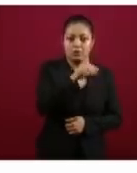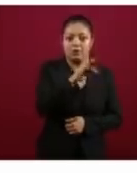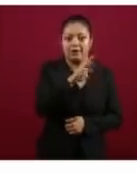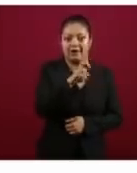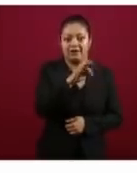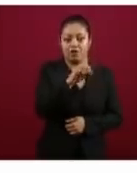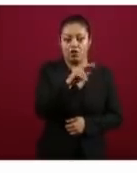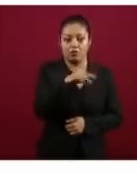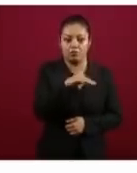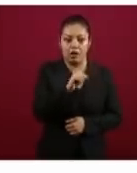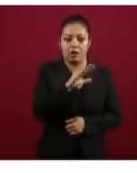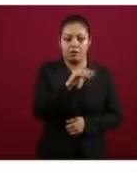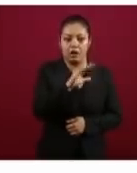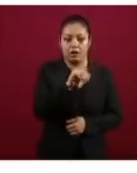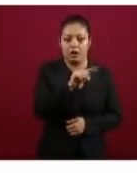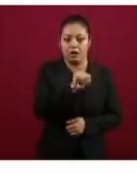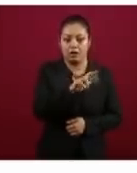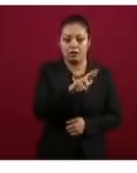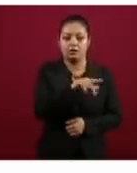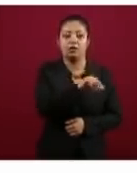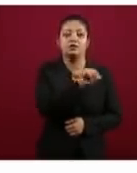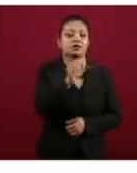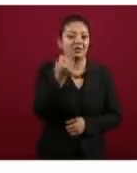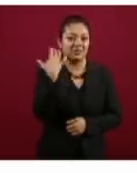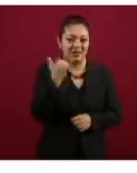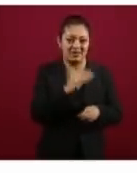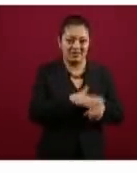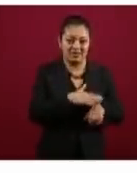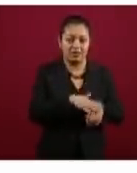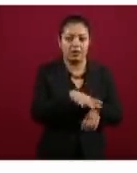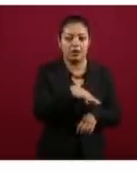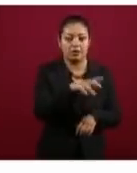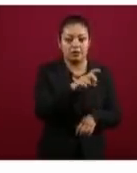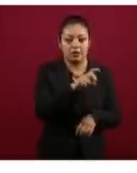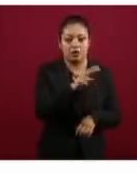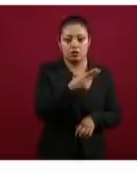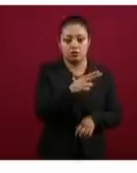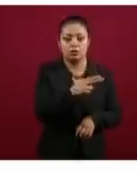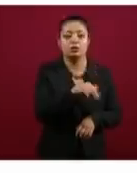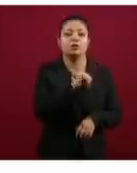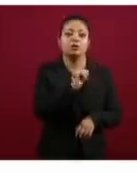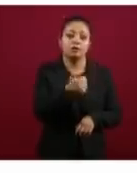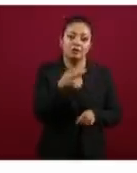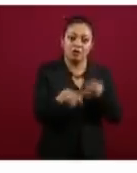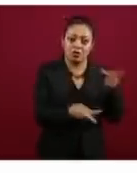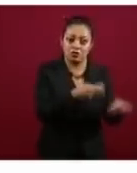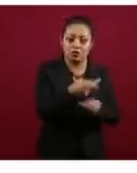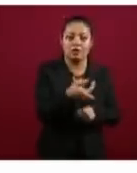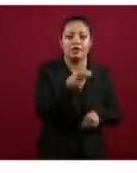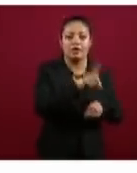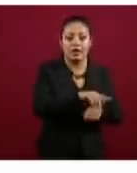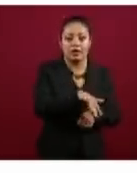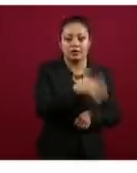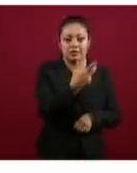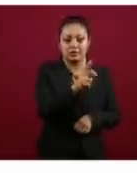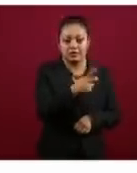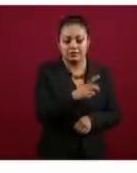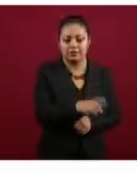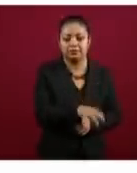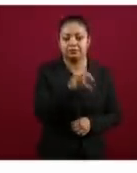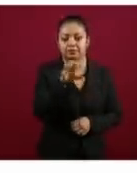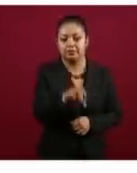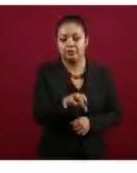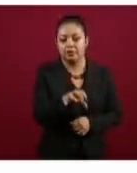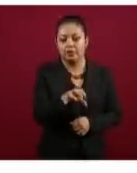Bacalar. La asamblea informativa será el 30 de noviembre y la asamblea consultiva el 15 de diciembre.